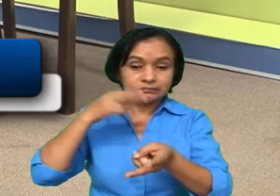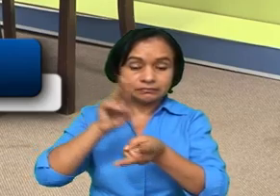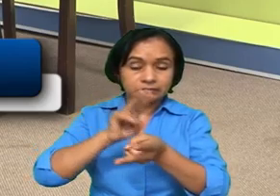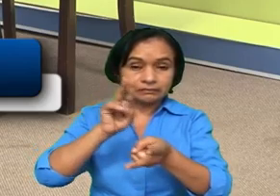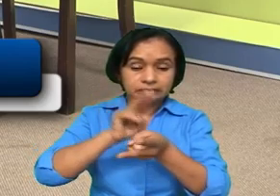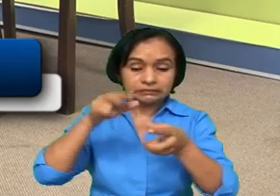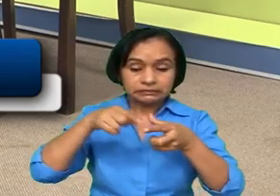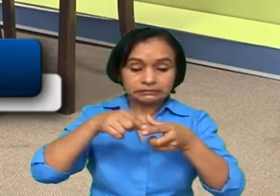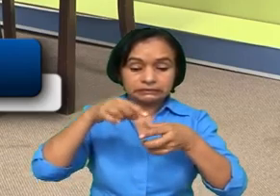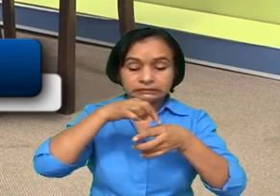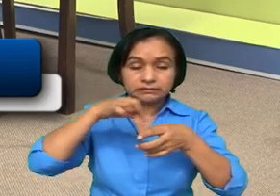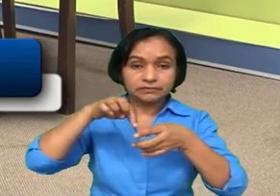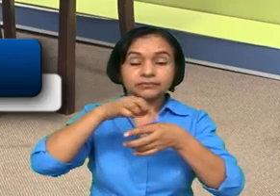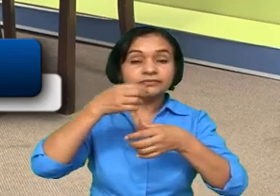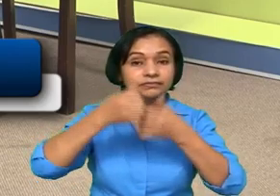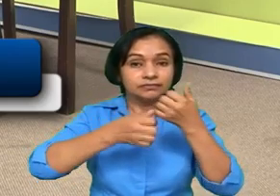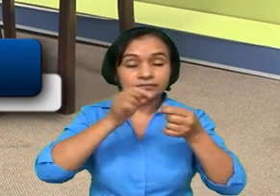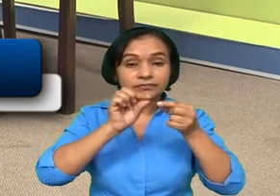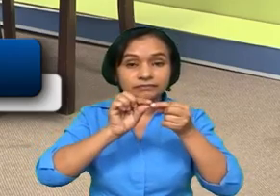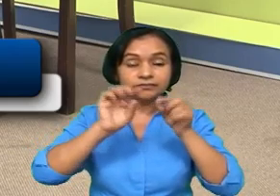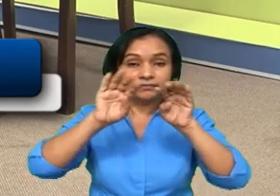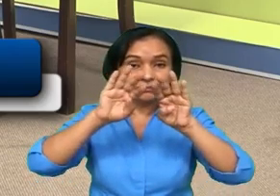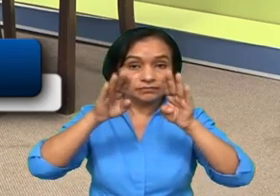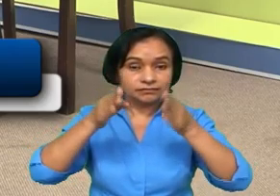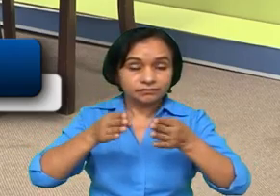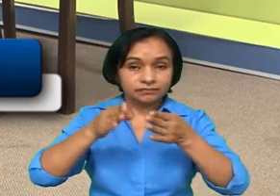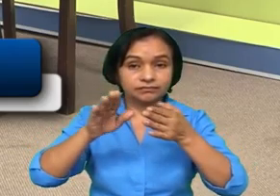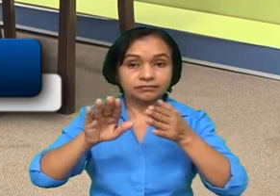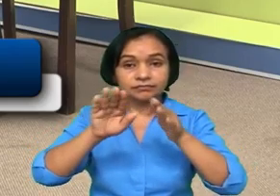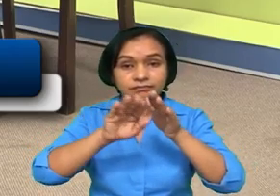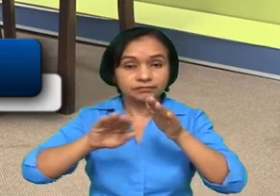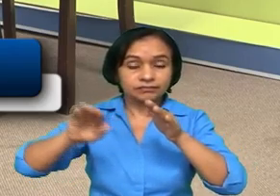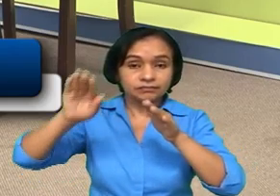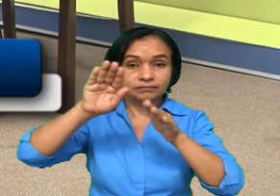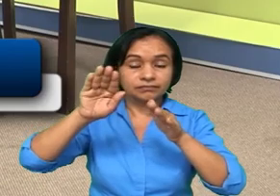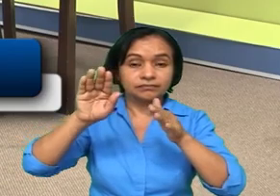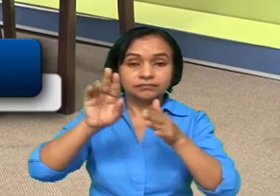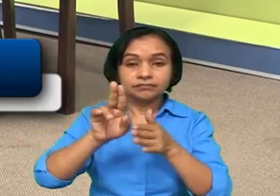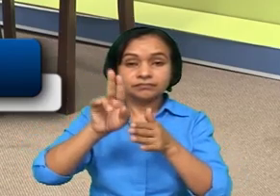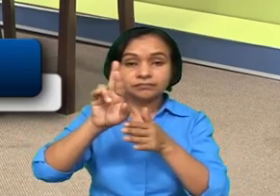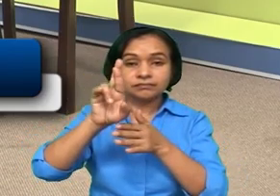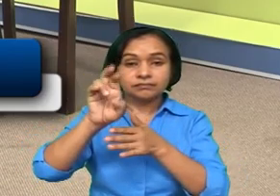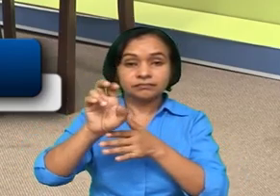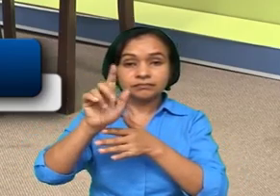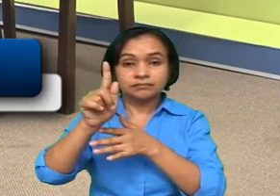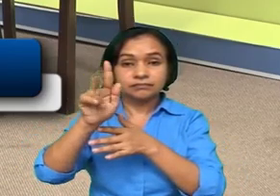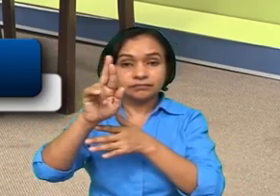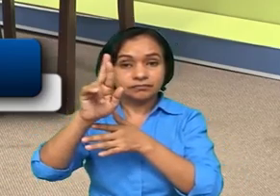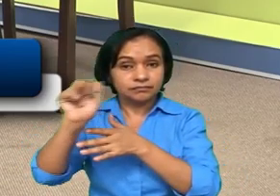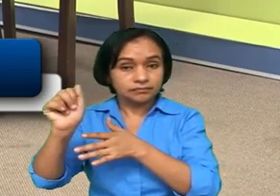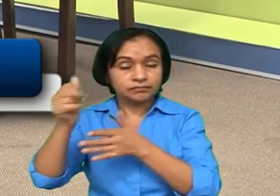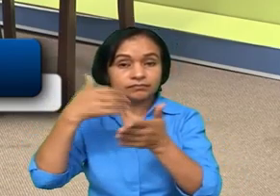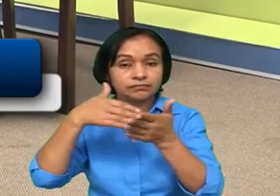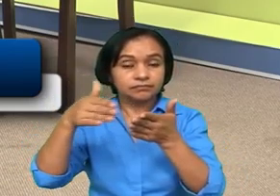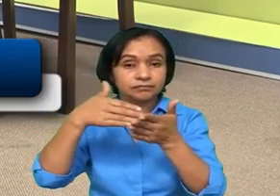nivel de lo que es la vagina y de la vulva, y por lo tanto de lo que es uretra, entonces que fácilmente te